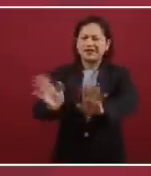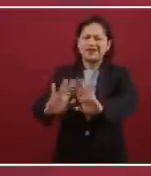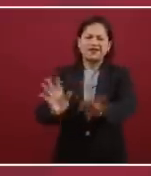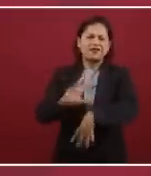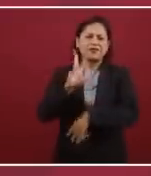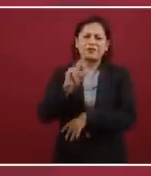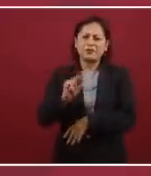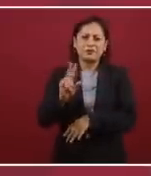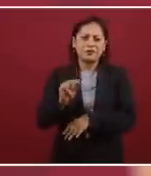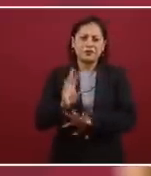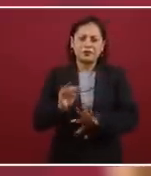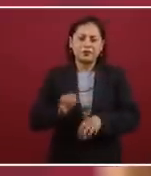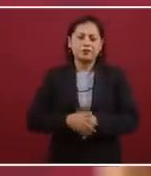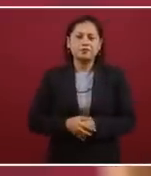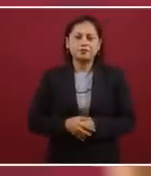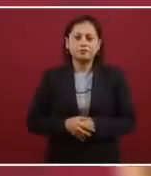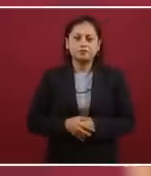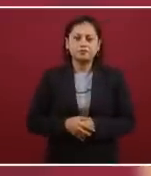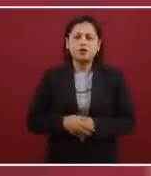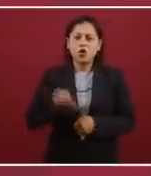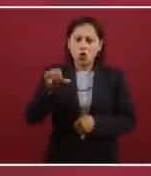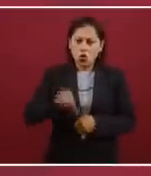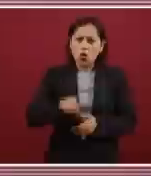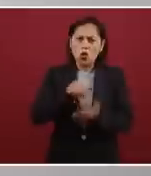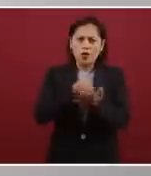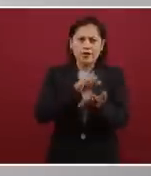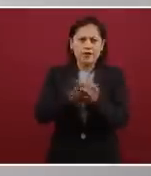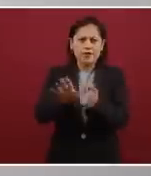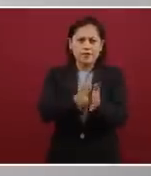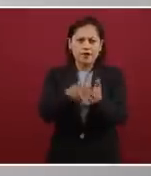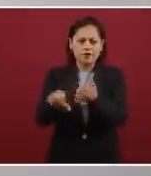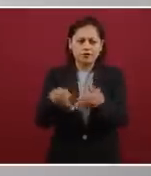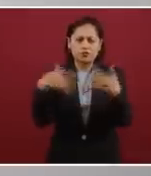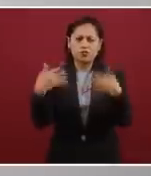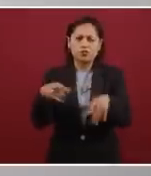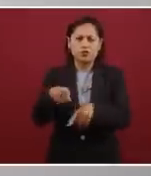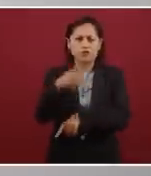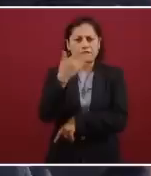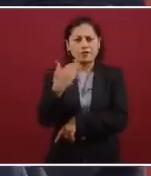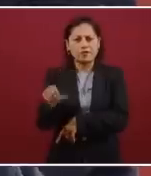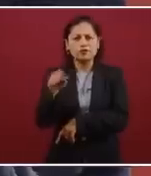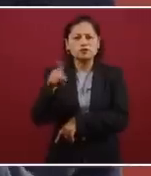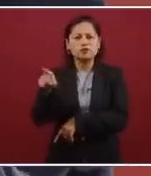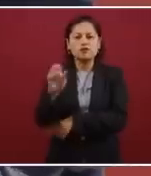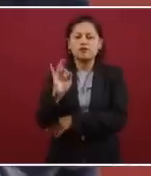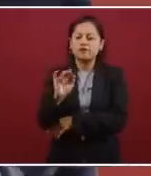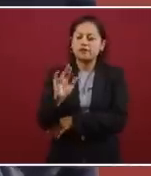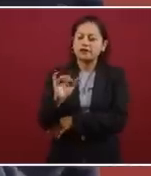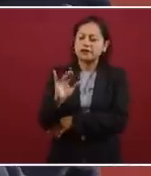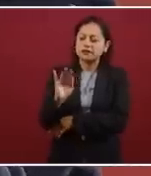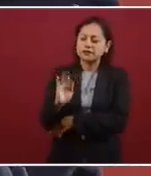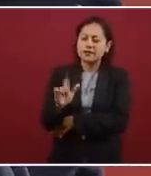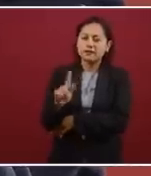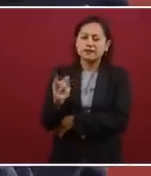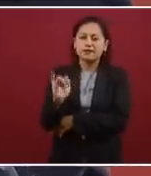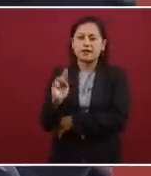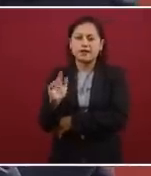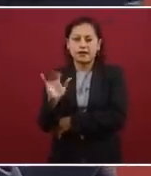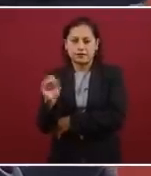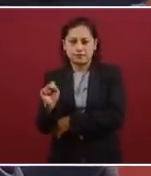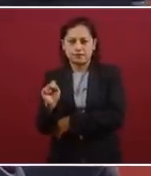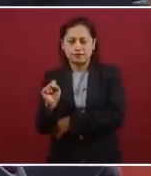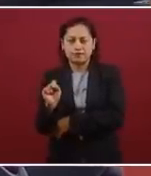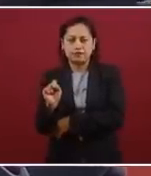Hoy viene un periódico de estos muy famosos, el Financial Times, de